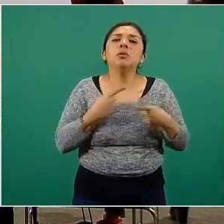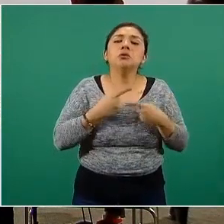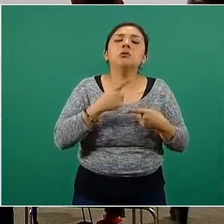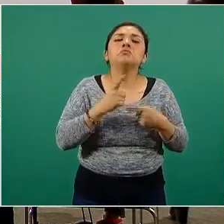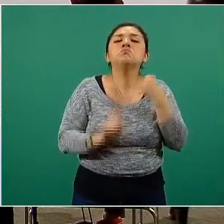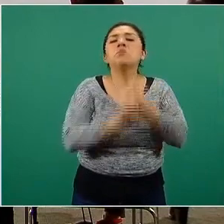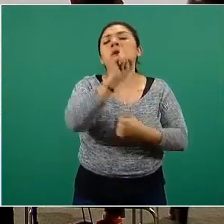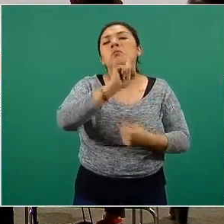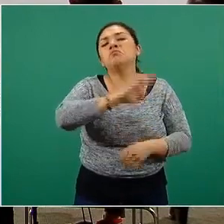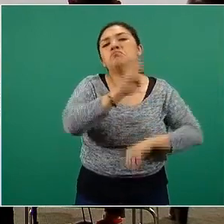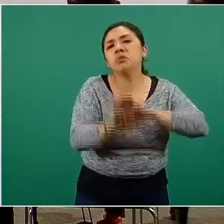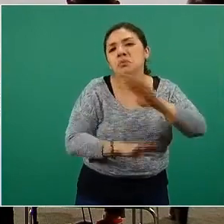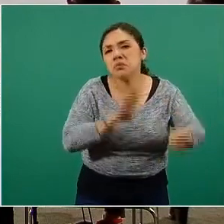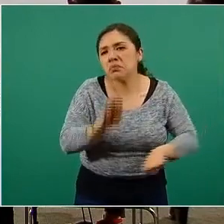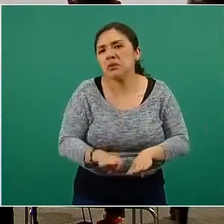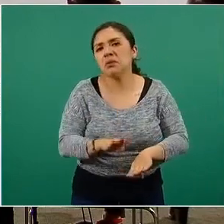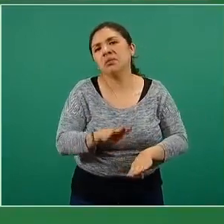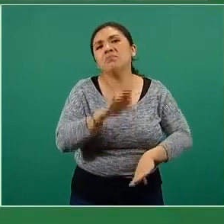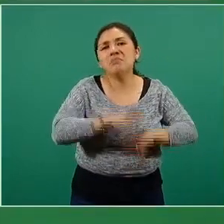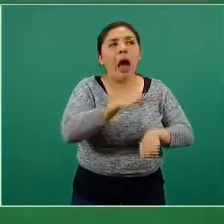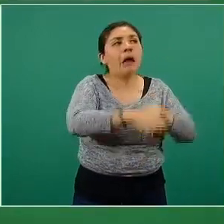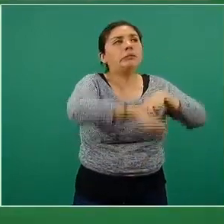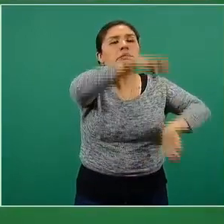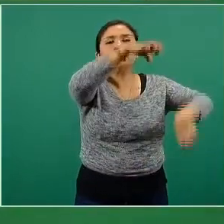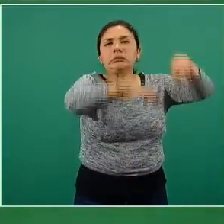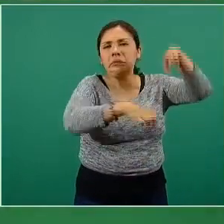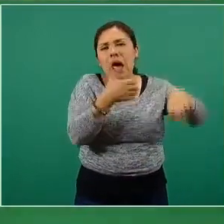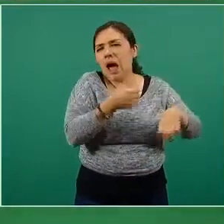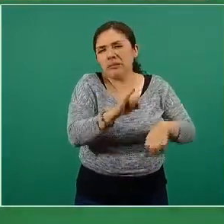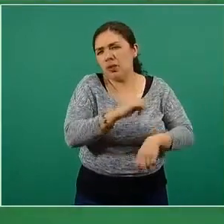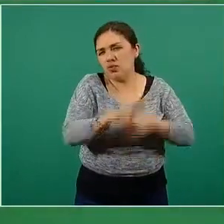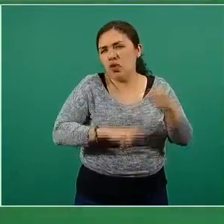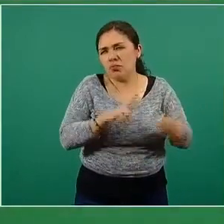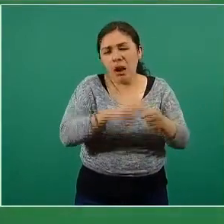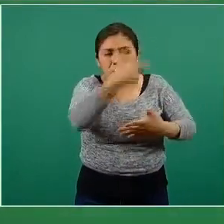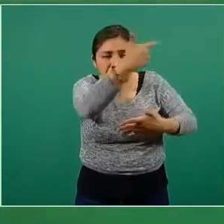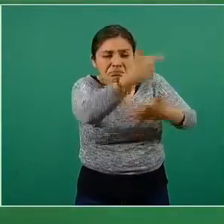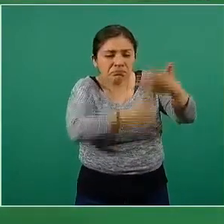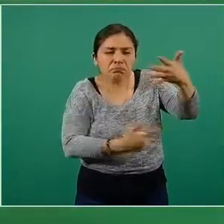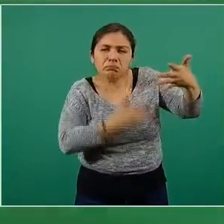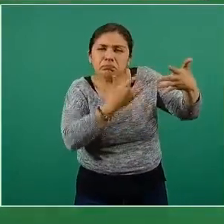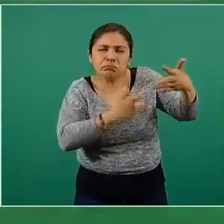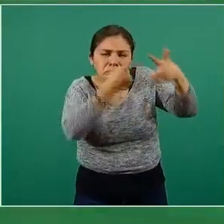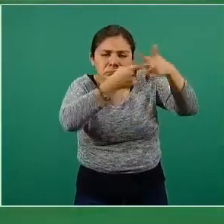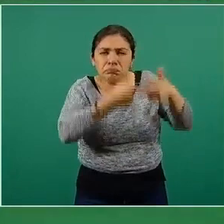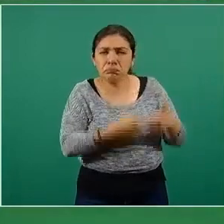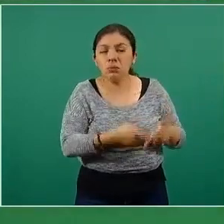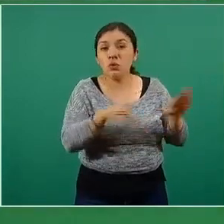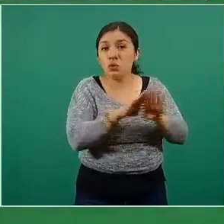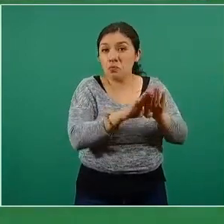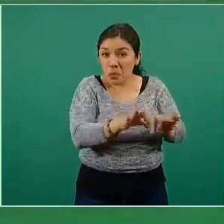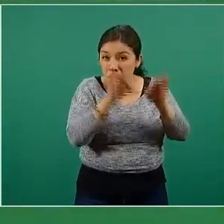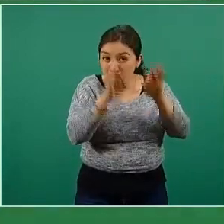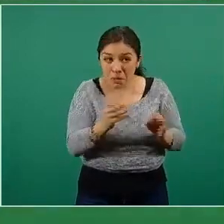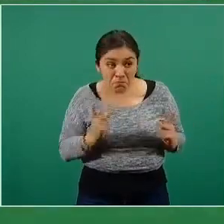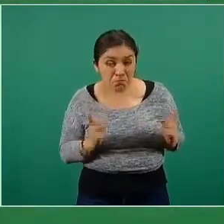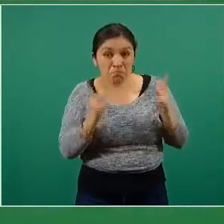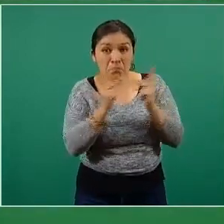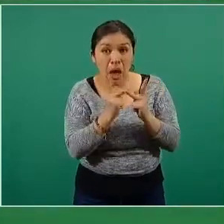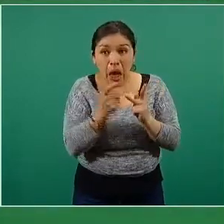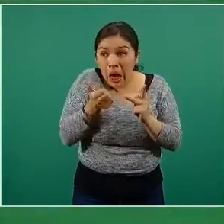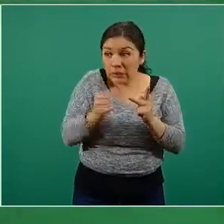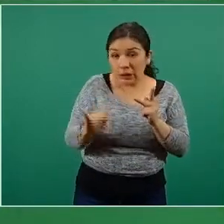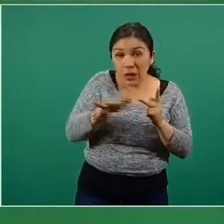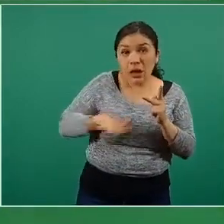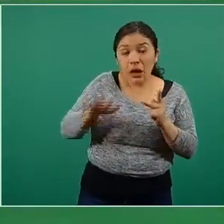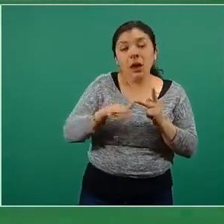defunciones en este grupo de mayor edad. Entonces este es un censo, un estimado inicial que no necesariamente refleja la meta